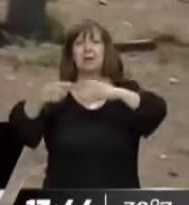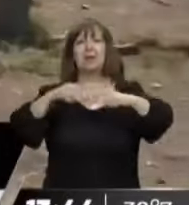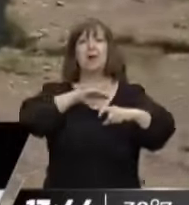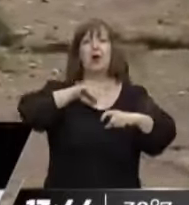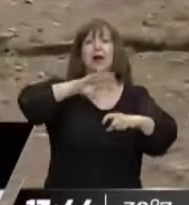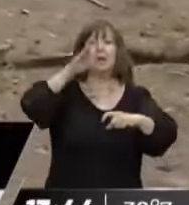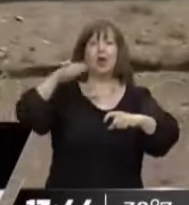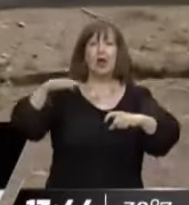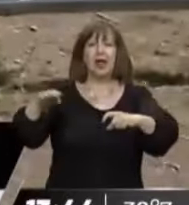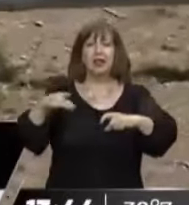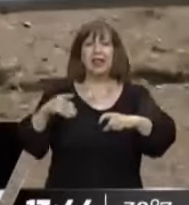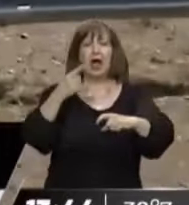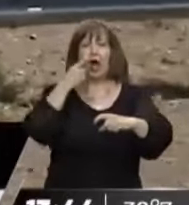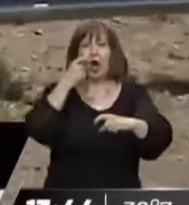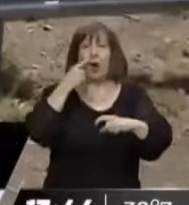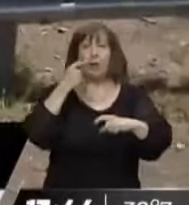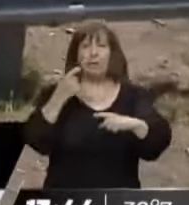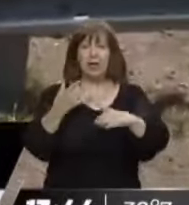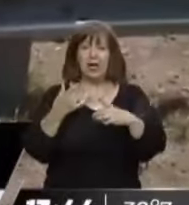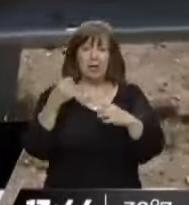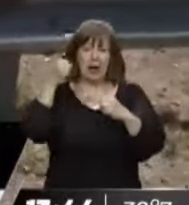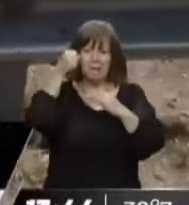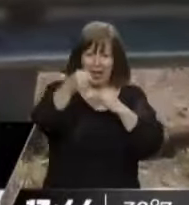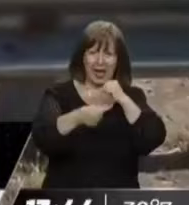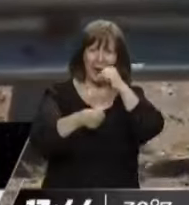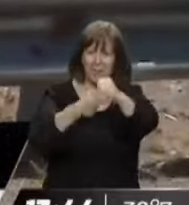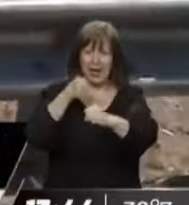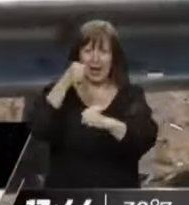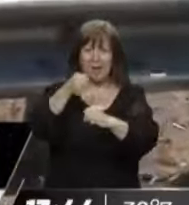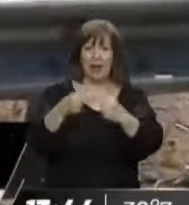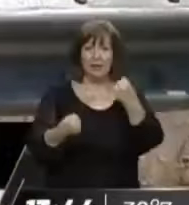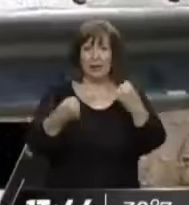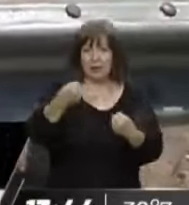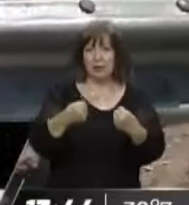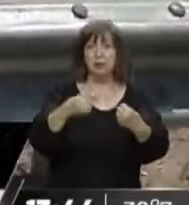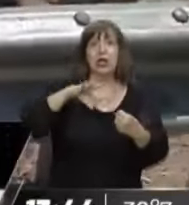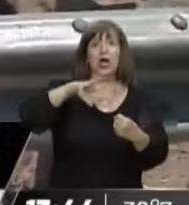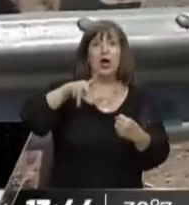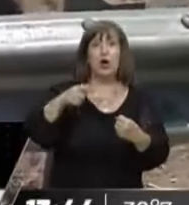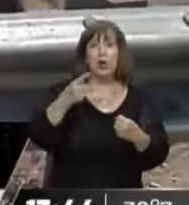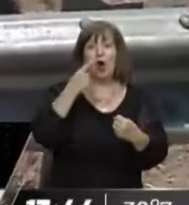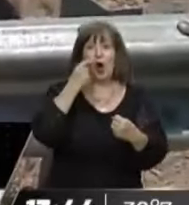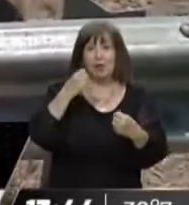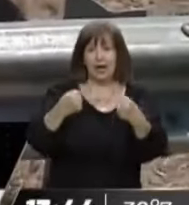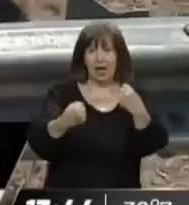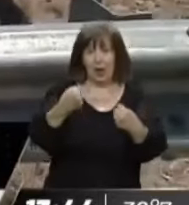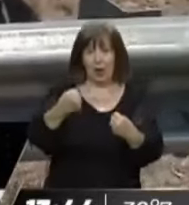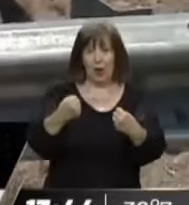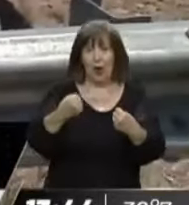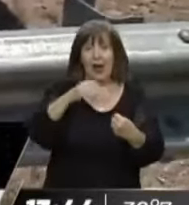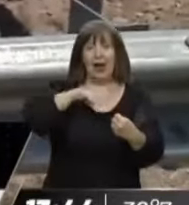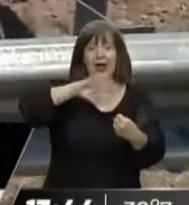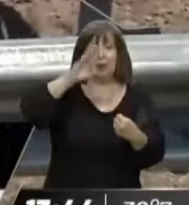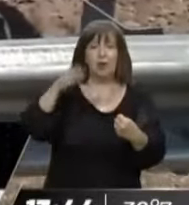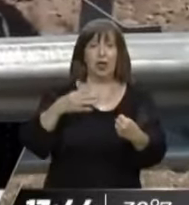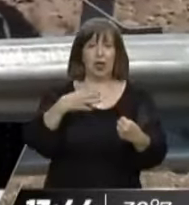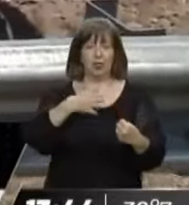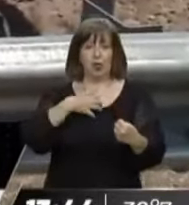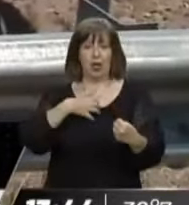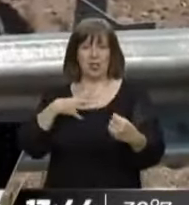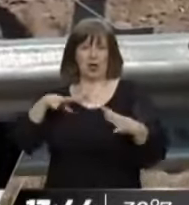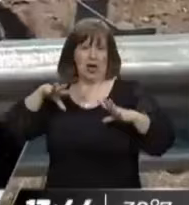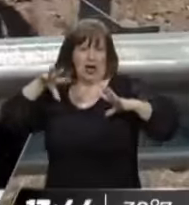claro, iba colgado peleando con el ladrón para que no le llevara su camioneta. Y dice, según testimonios que contó Annie